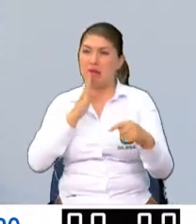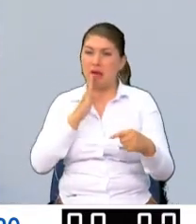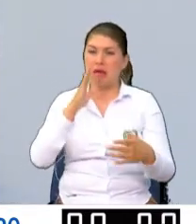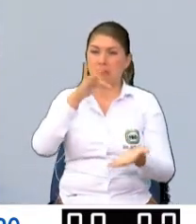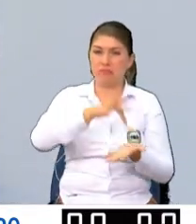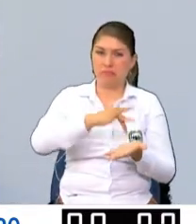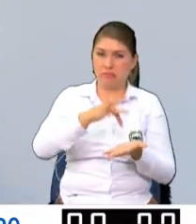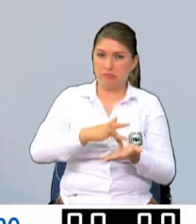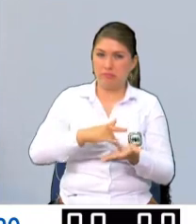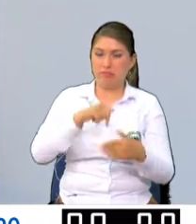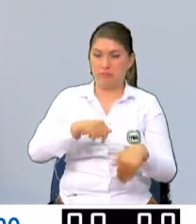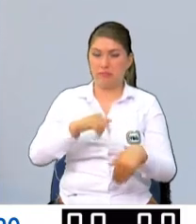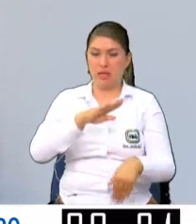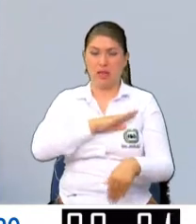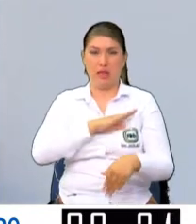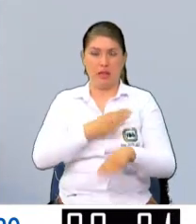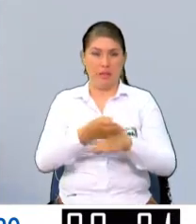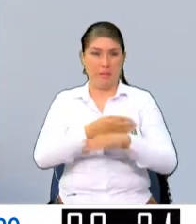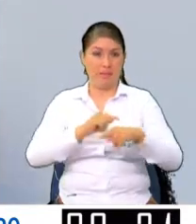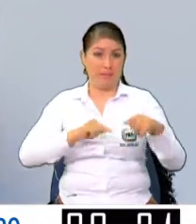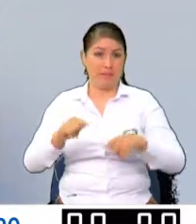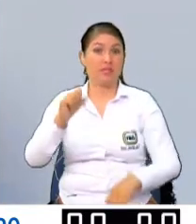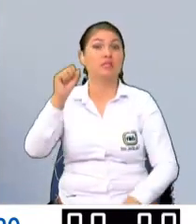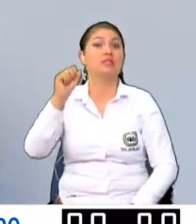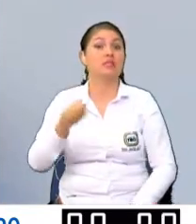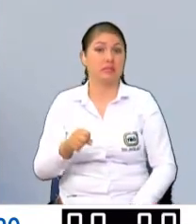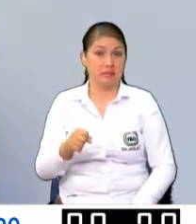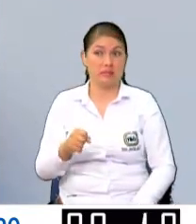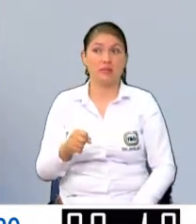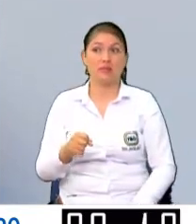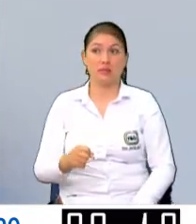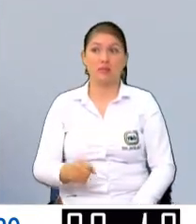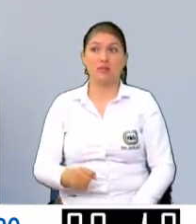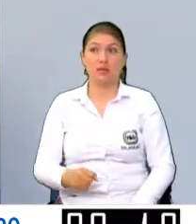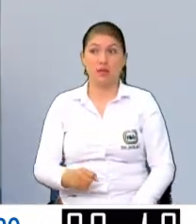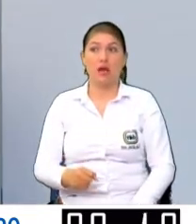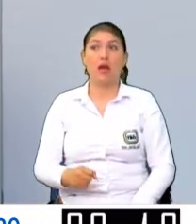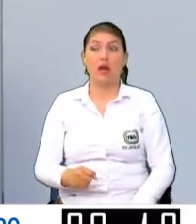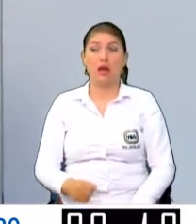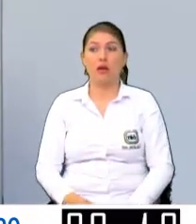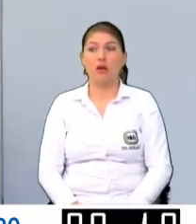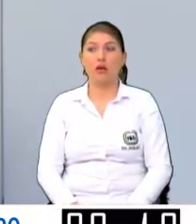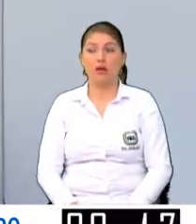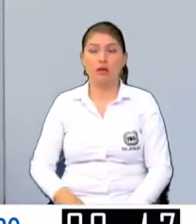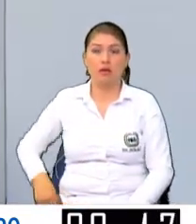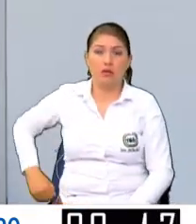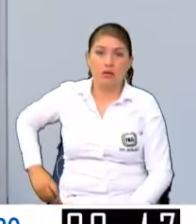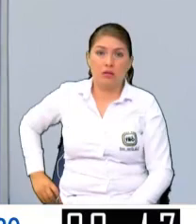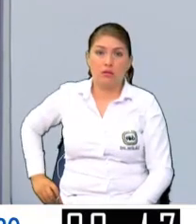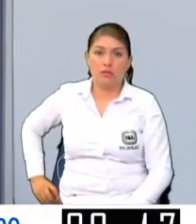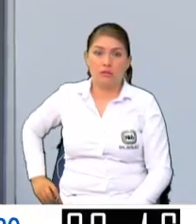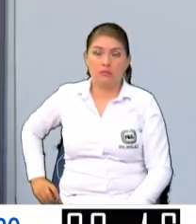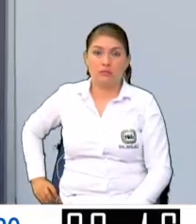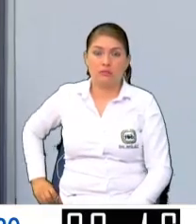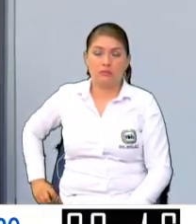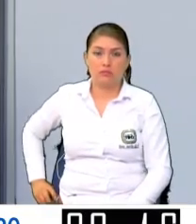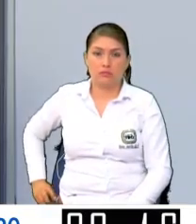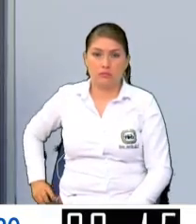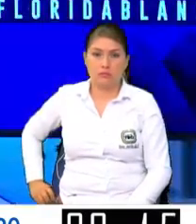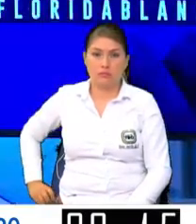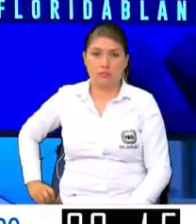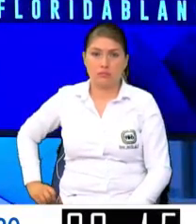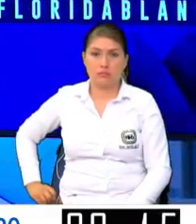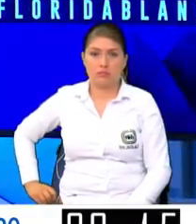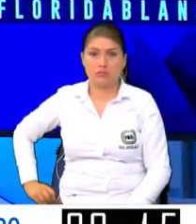participando de esta administración y que si hay alternativas las hay y la comunidad debe empezar a mirarlas